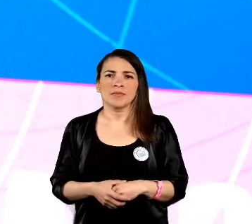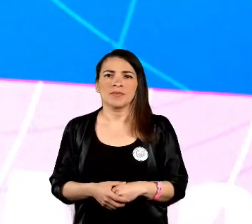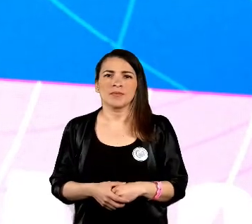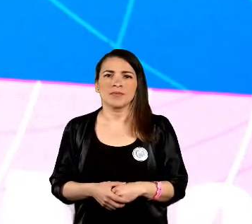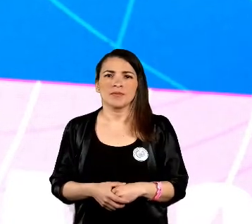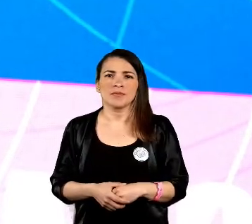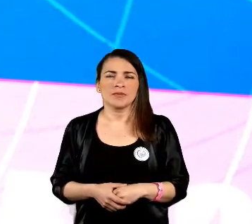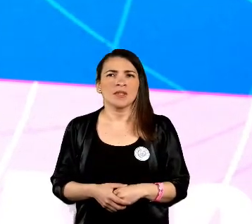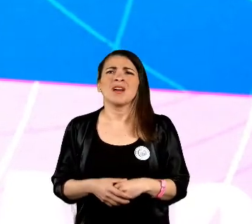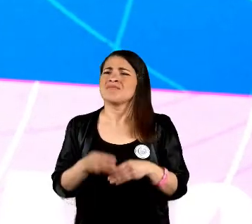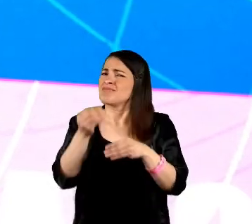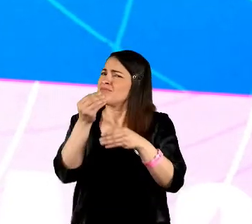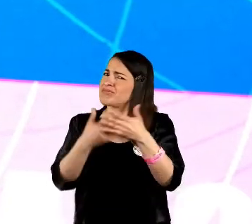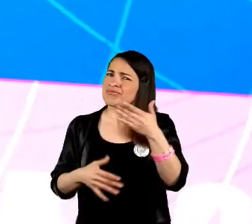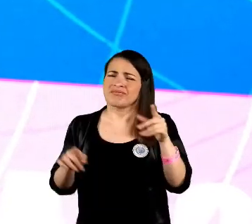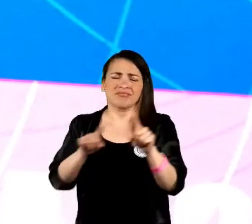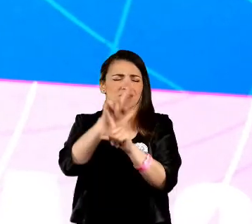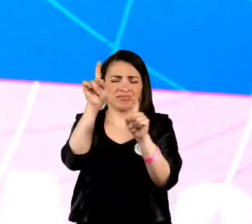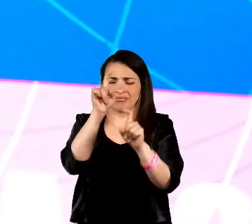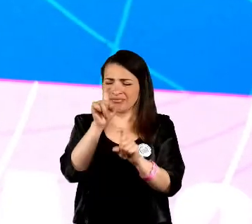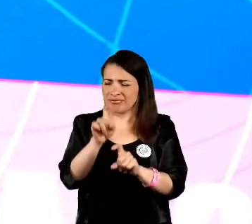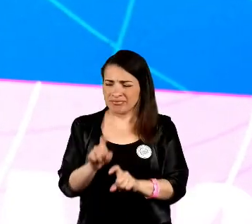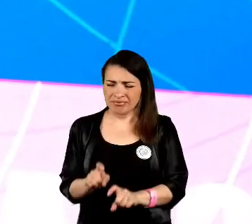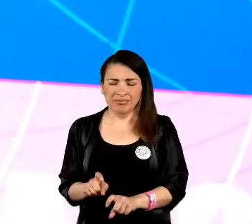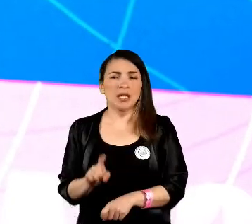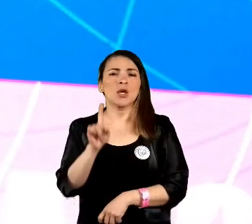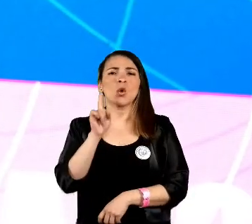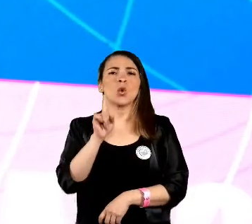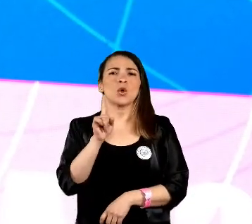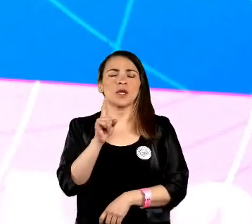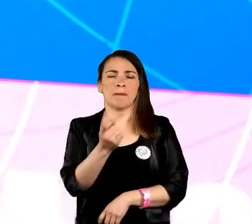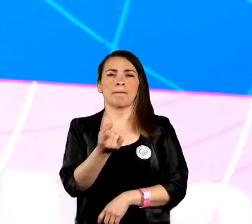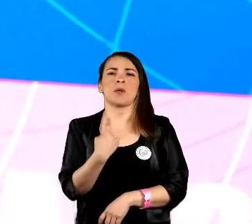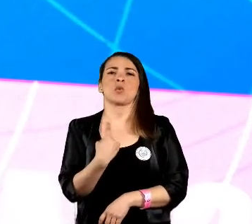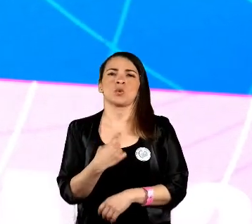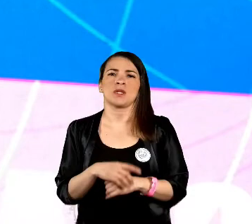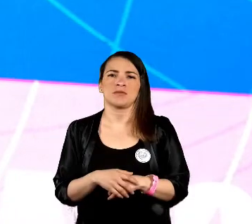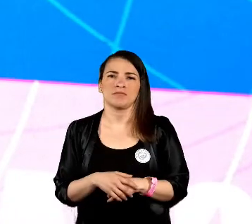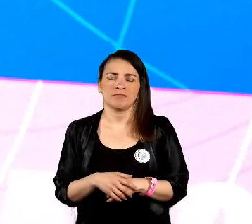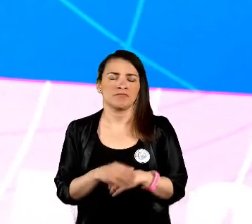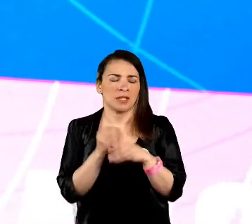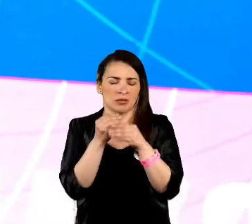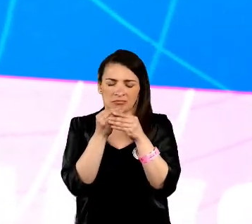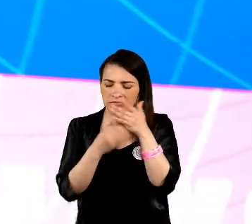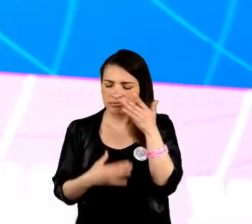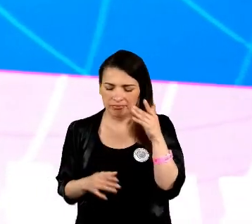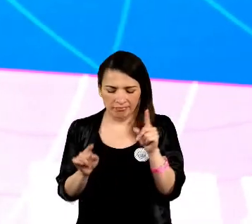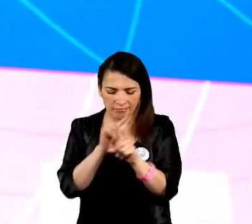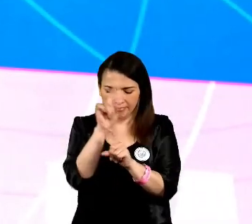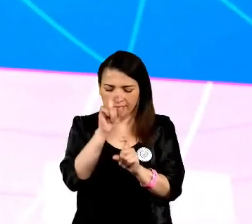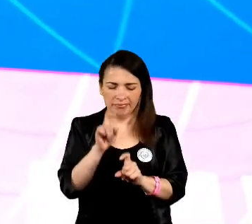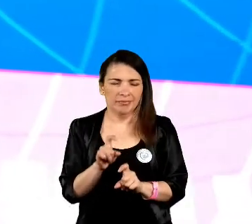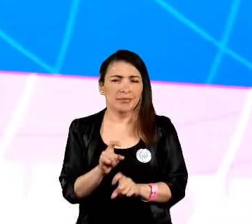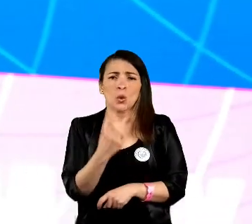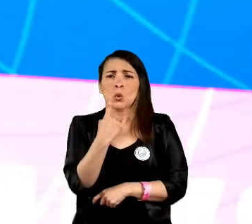está son muchas preguntas en una sola inquietud hasta que